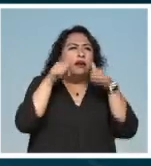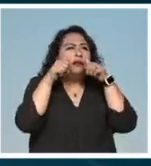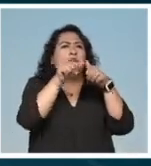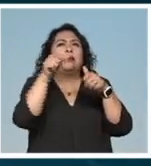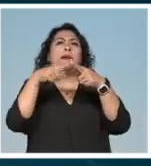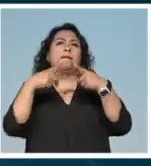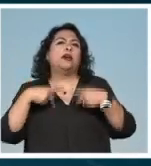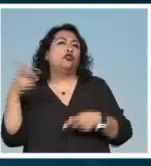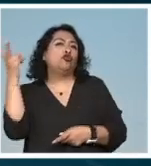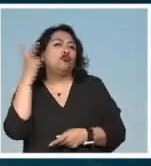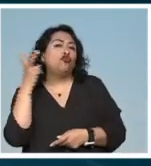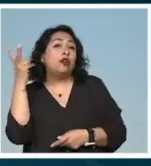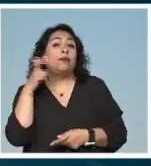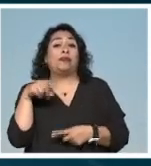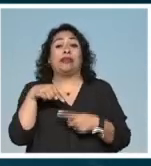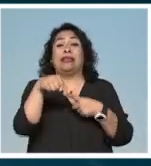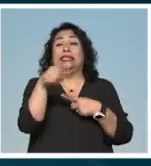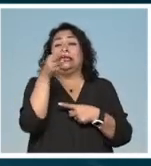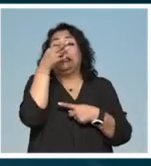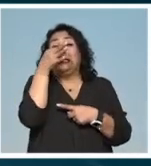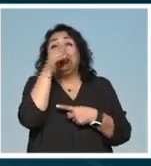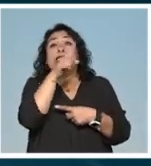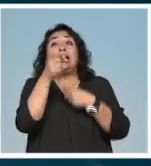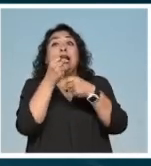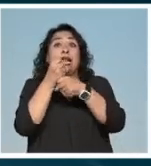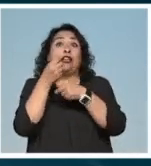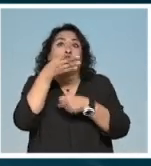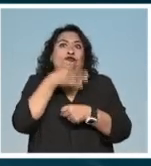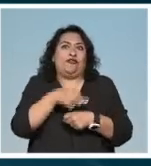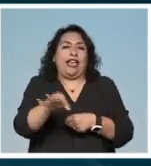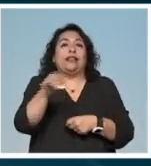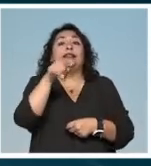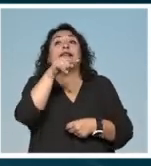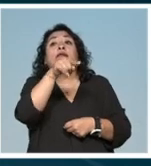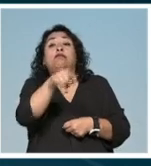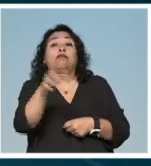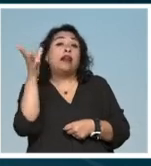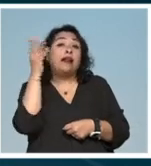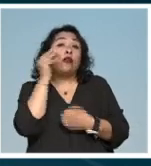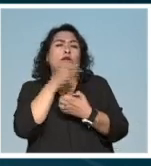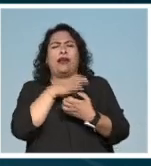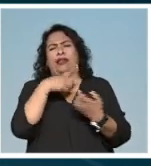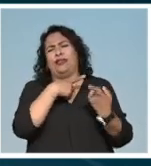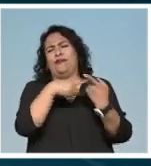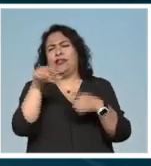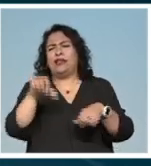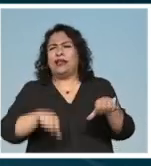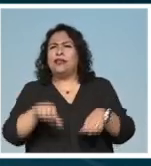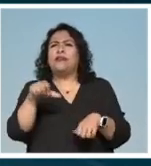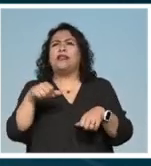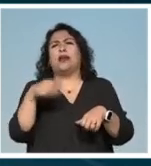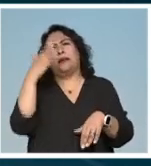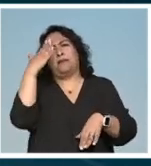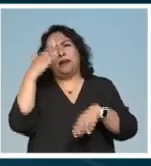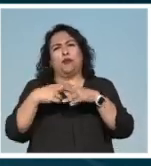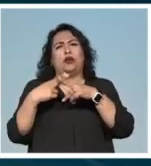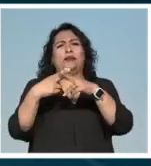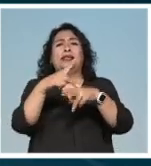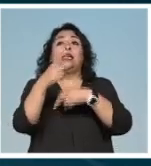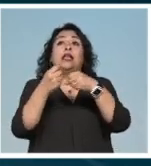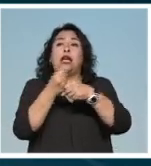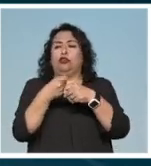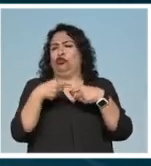audiencias. Rumbo a la celebración de su centenario, Radio Educación realizará una serie de actividades conmemorativas durante prácticamente todo el